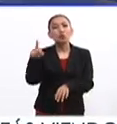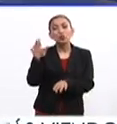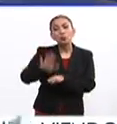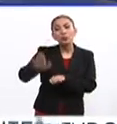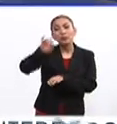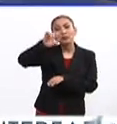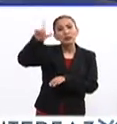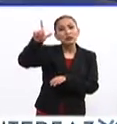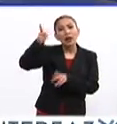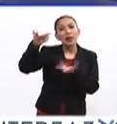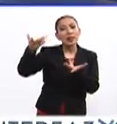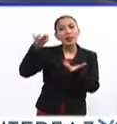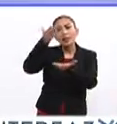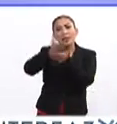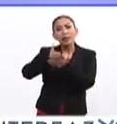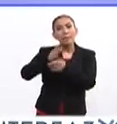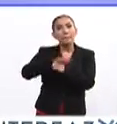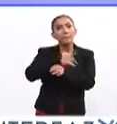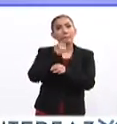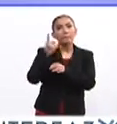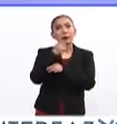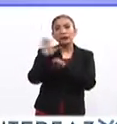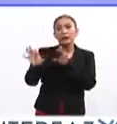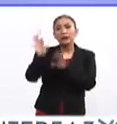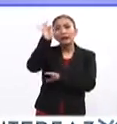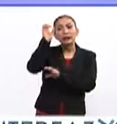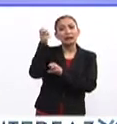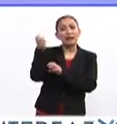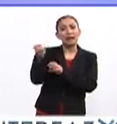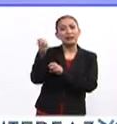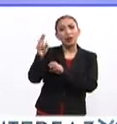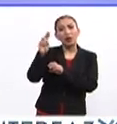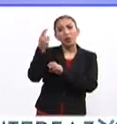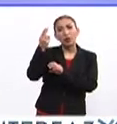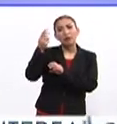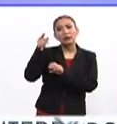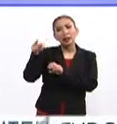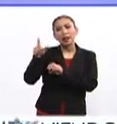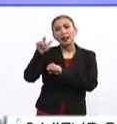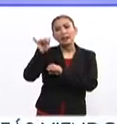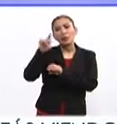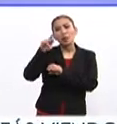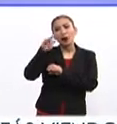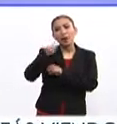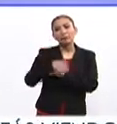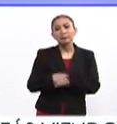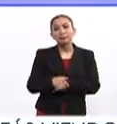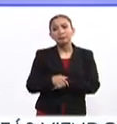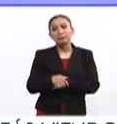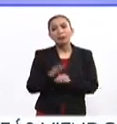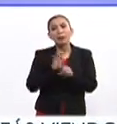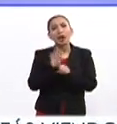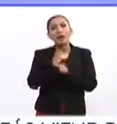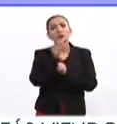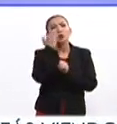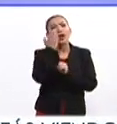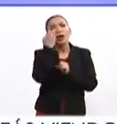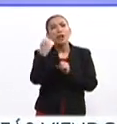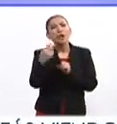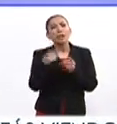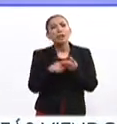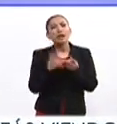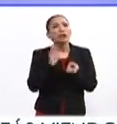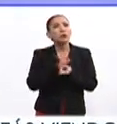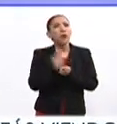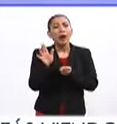aspecto profesional. ¿Por qué decidiste irte a Lisboa? ¿A qué escuela te fuiste?